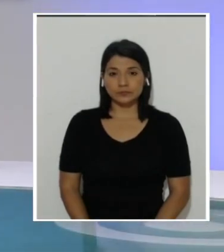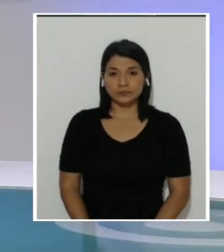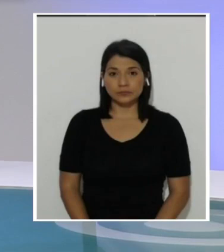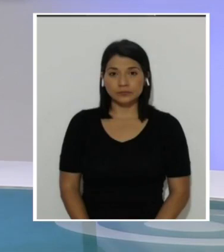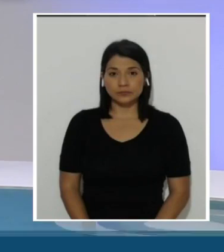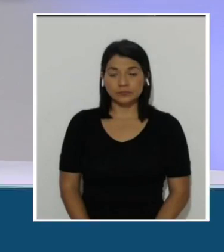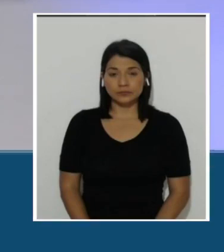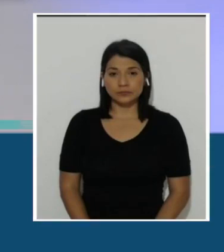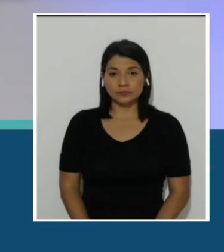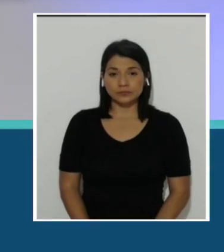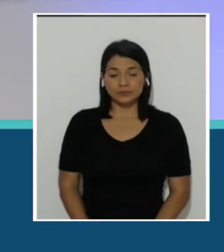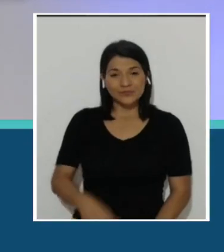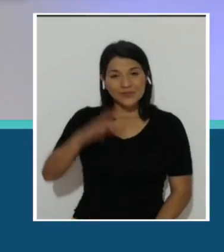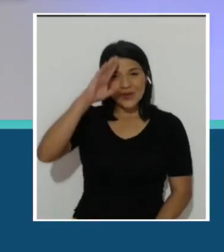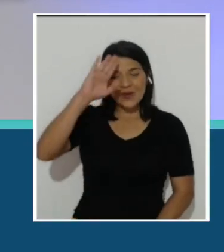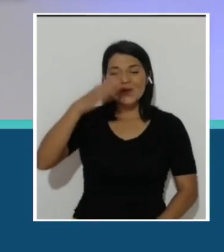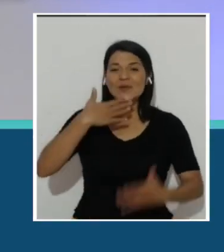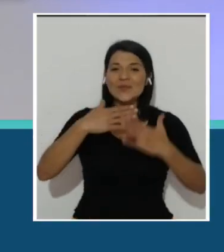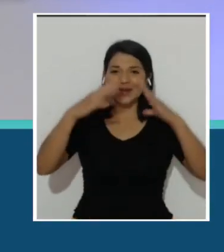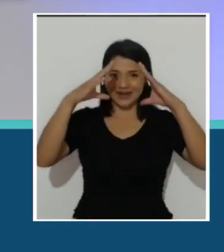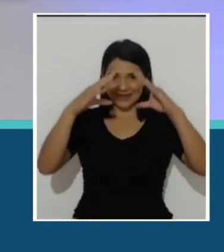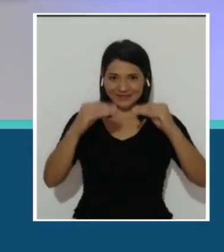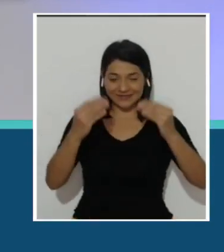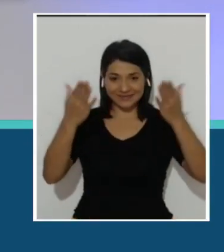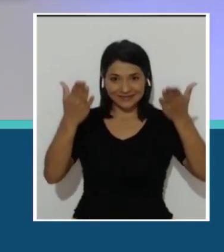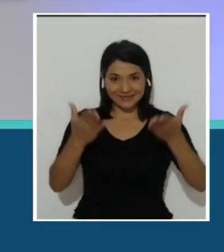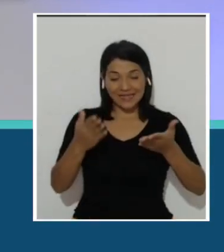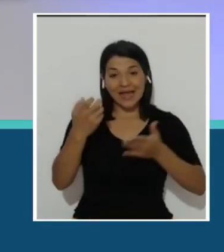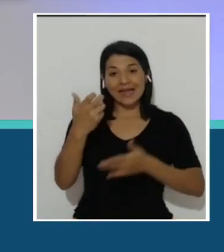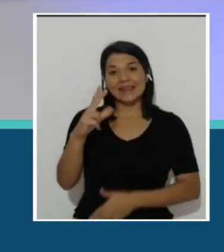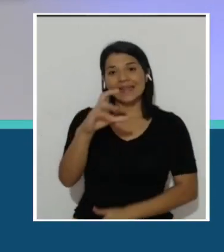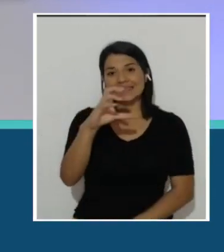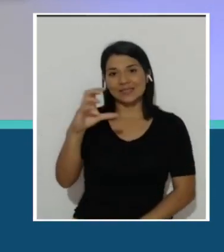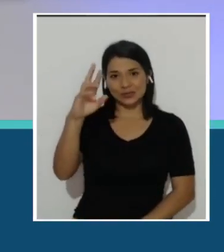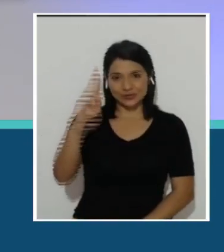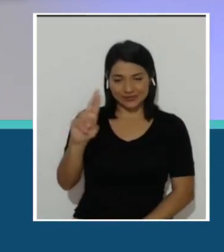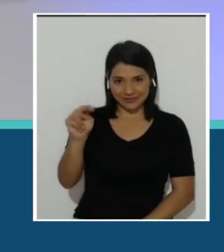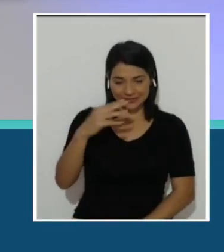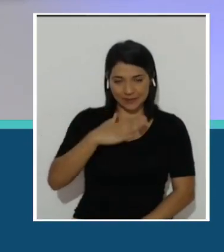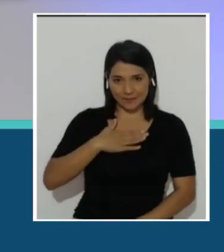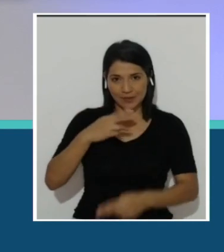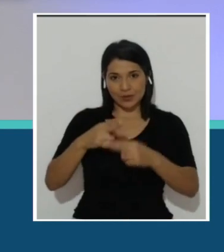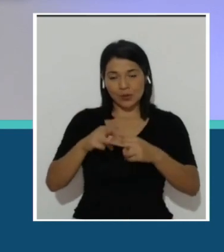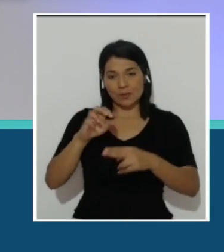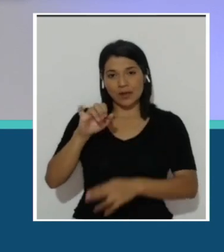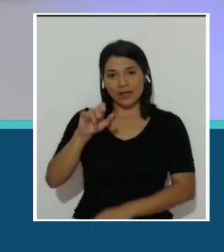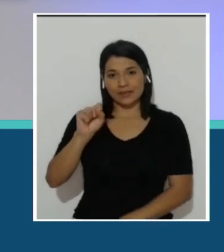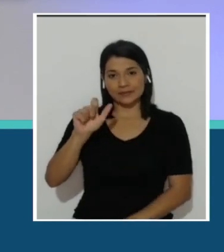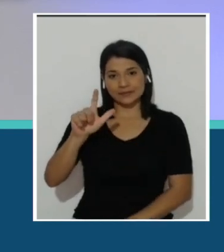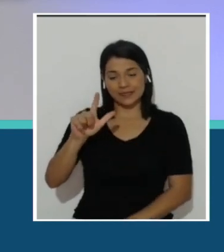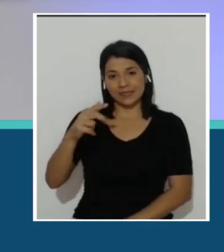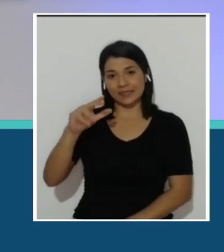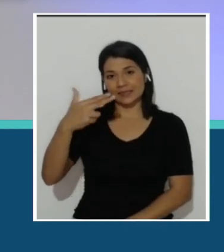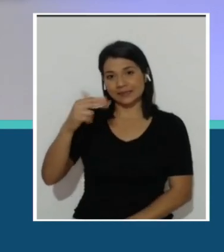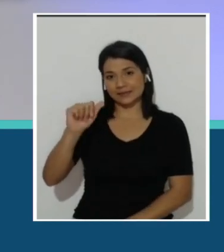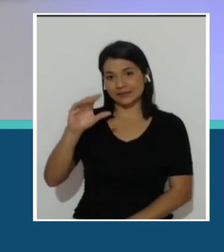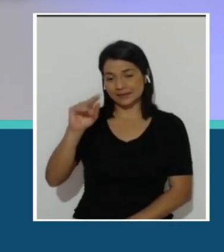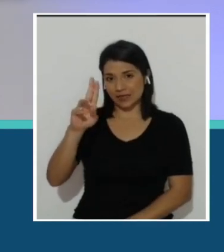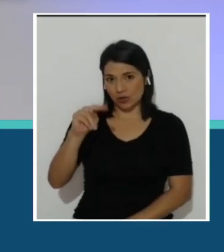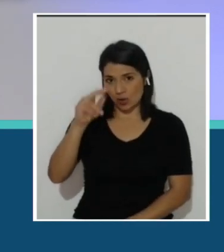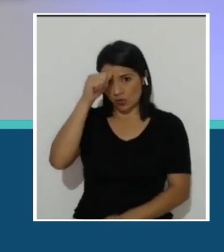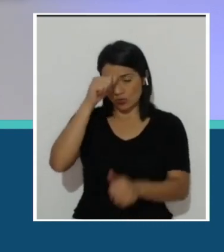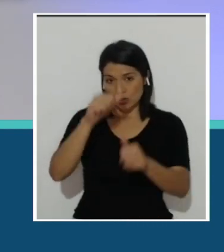Hola, ¿qué tal? Buenas noches, bienvenidos a la edición estelar de 13 Costa Rica Noticias. Seisel Chacón Cordero les saluda, les recuerdo las redes sociales, usted las observa